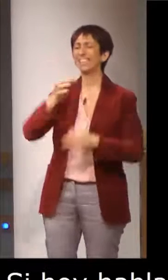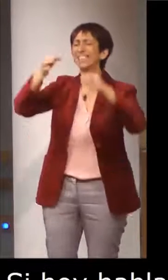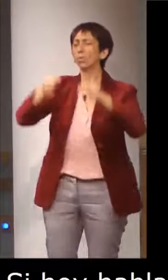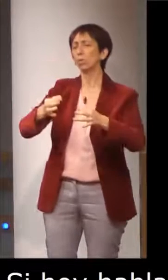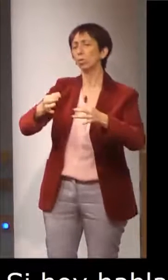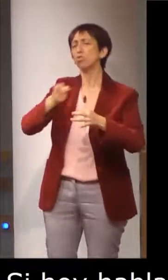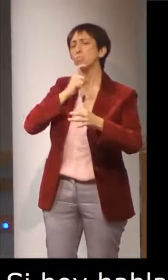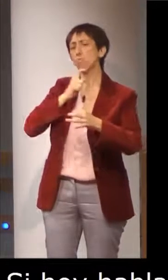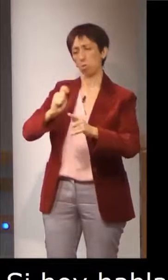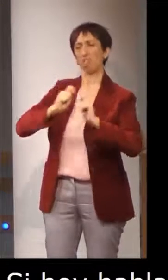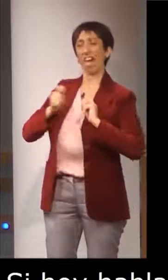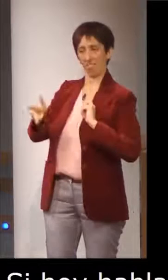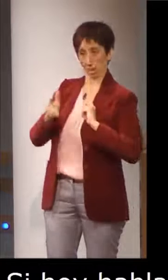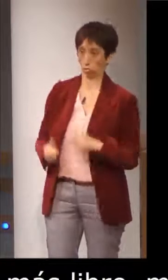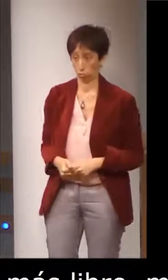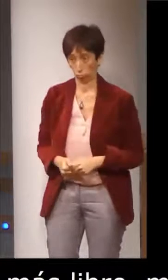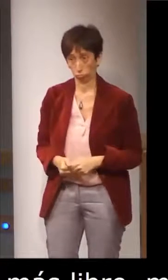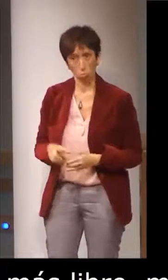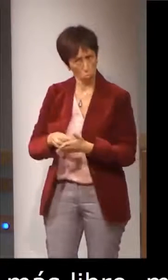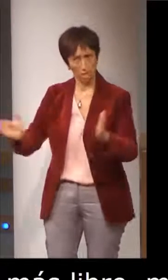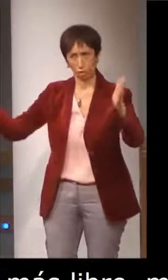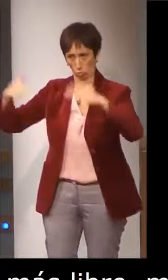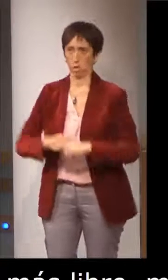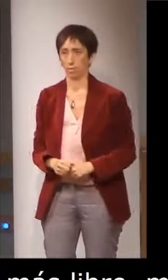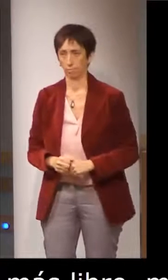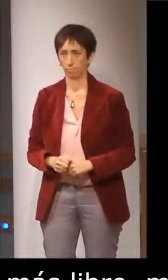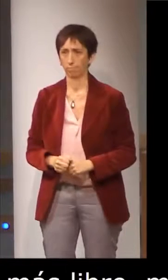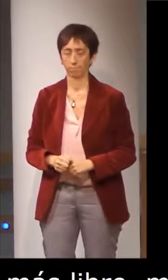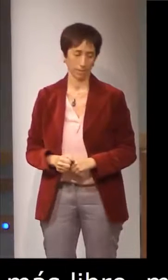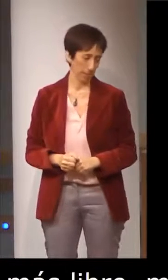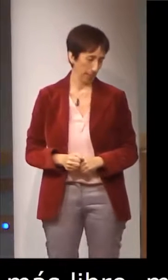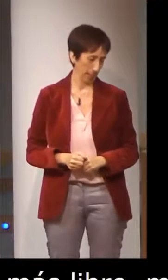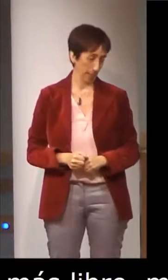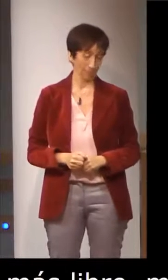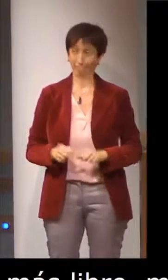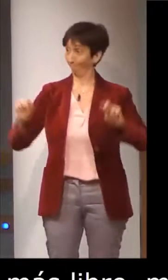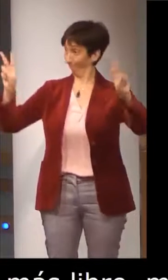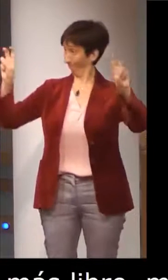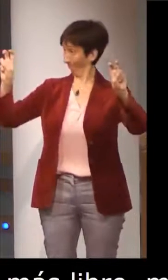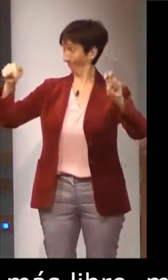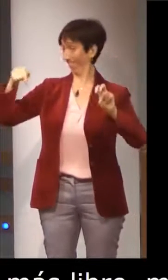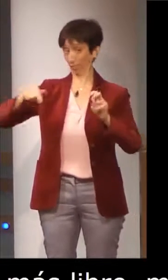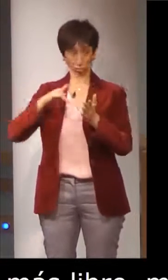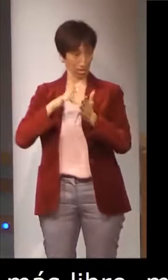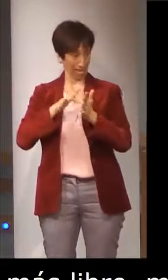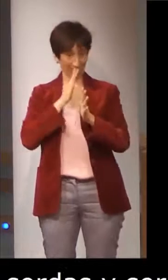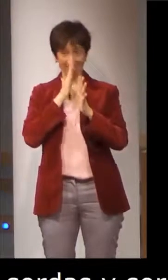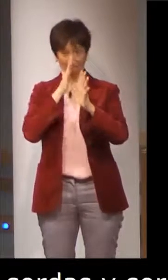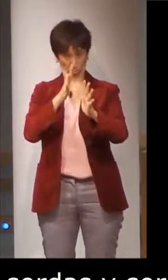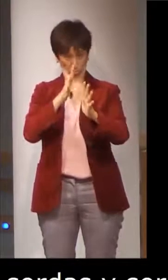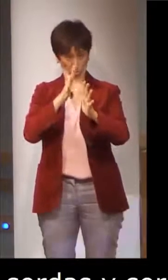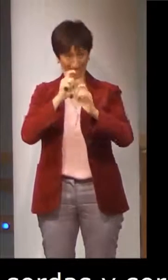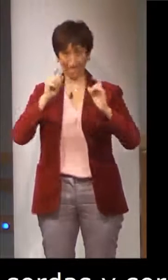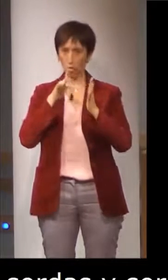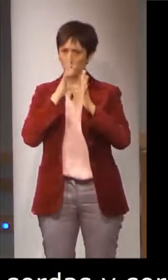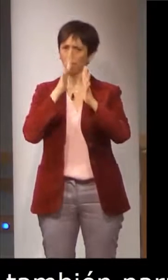sordas y sordociegas y de derechos también para nuestro colectivo, es porque no tenemos ninguna duda